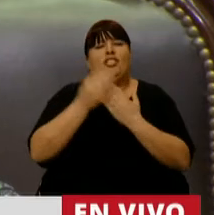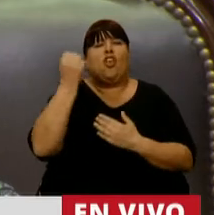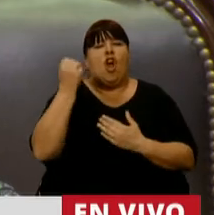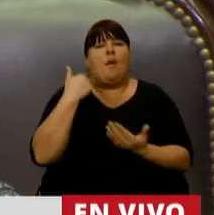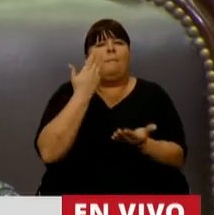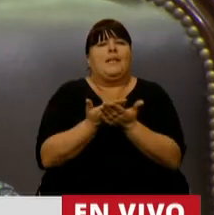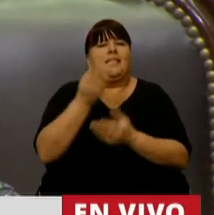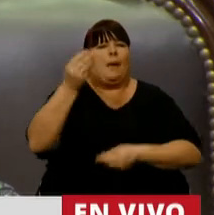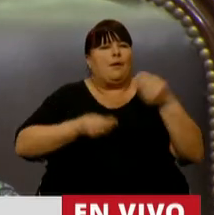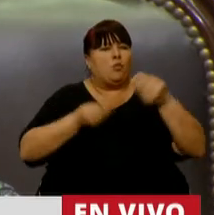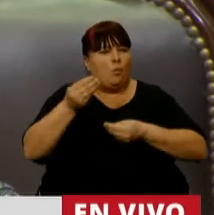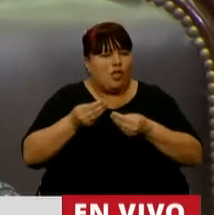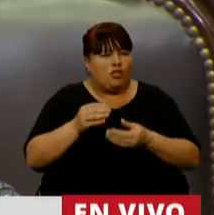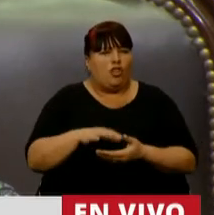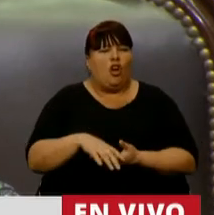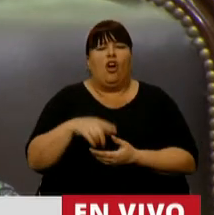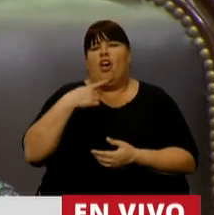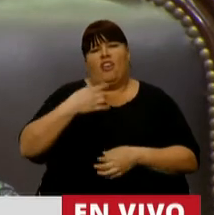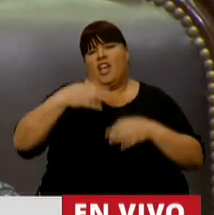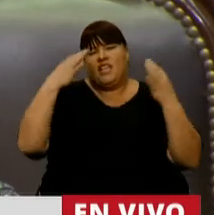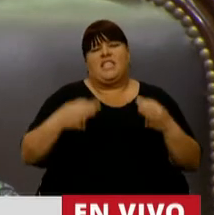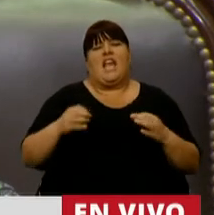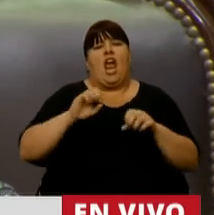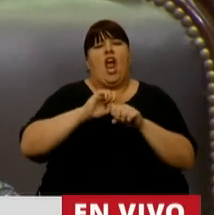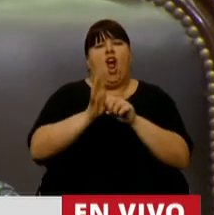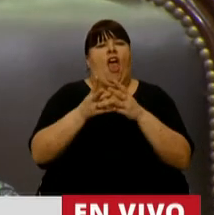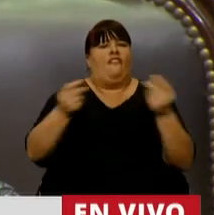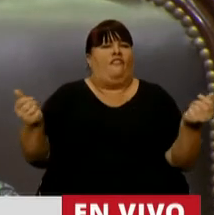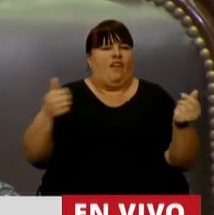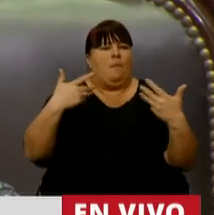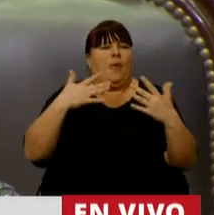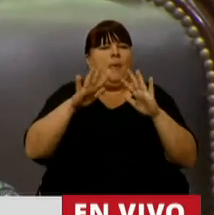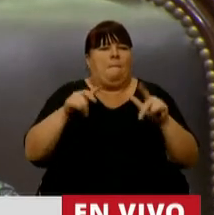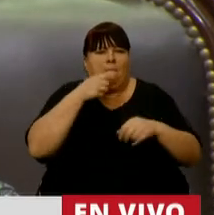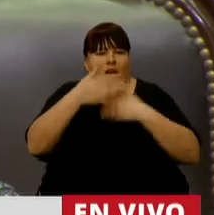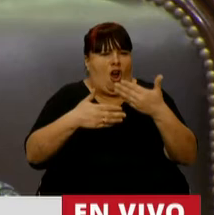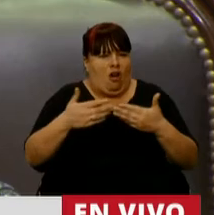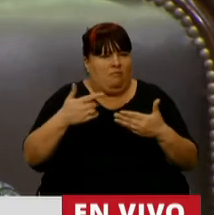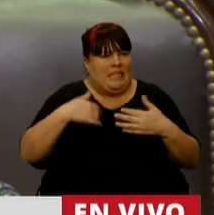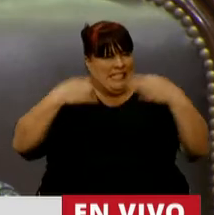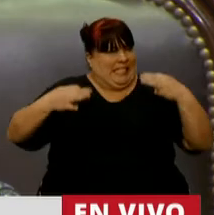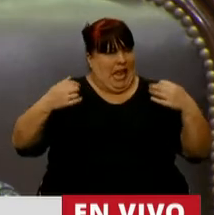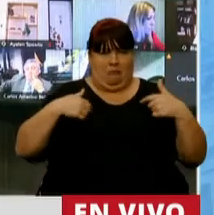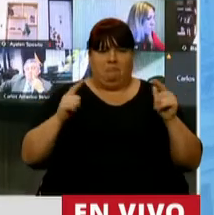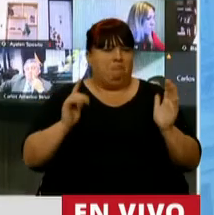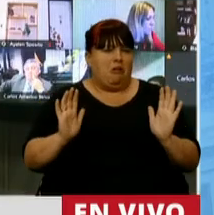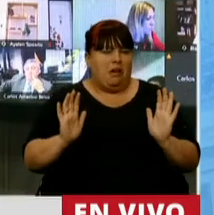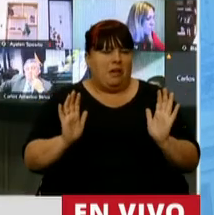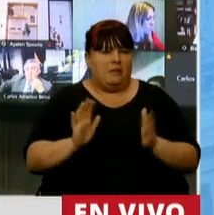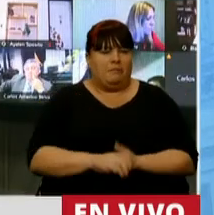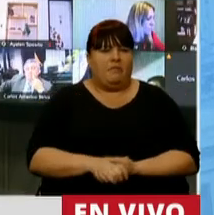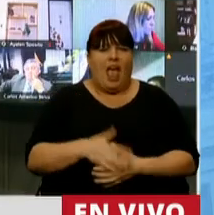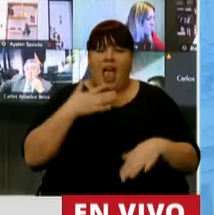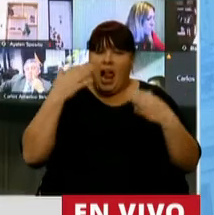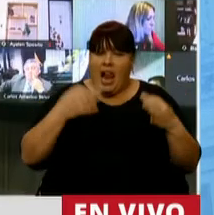nos presentó el presupuesto, que daba por sentado de que la pandemia no iba a dar una tregua. Yo no estoy tan seguro de eso.